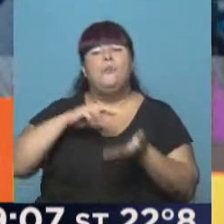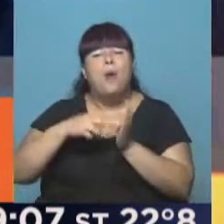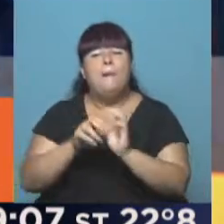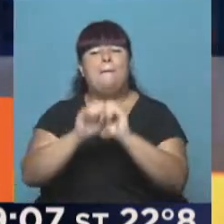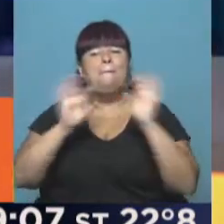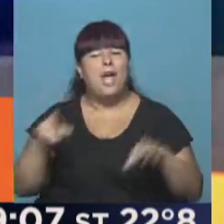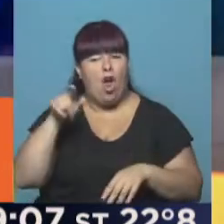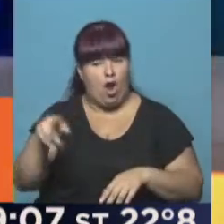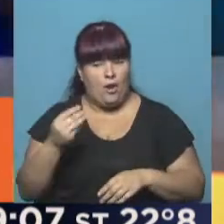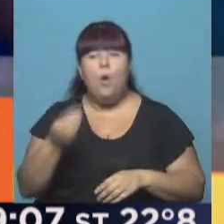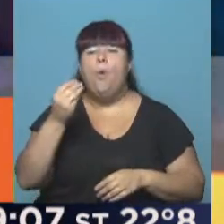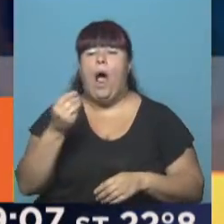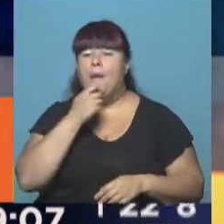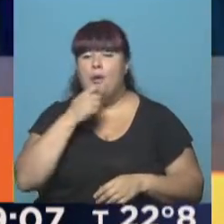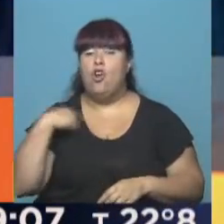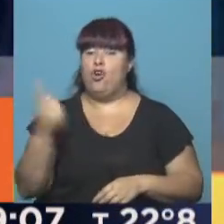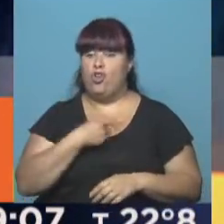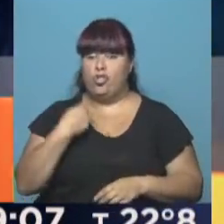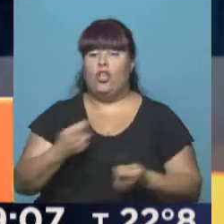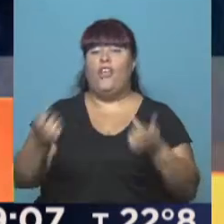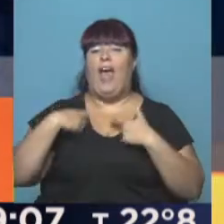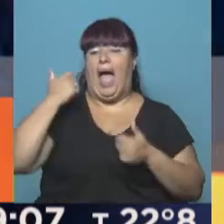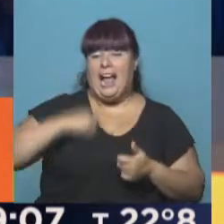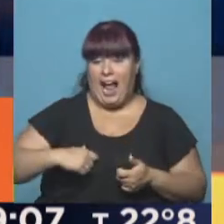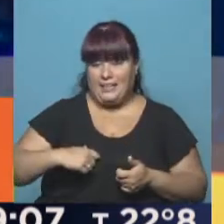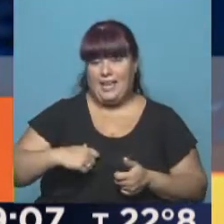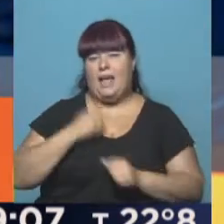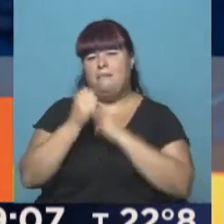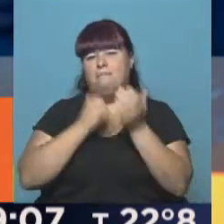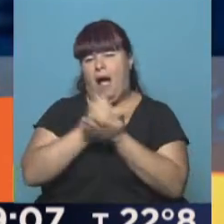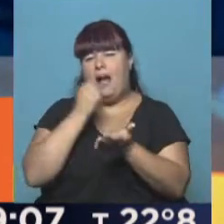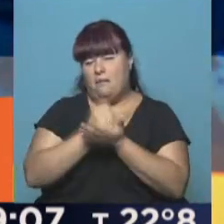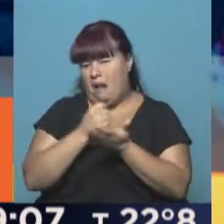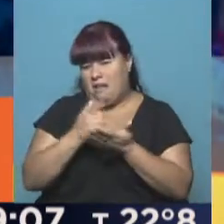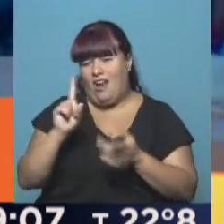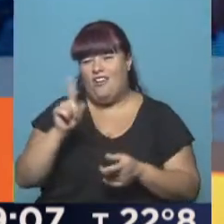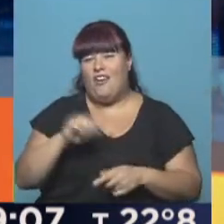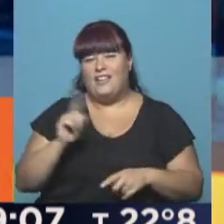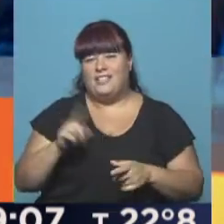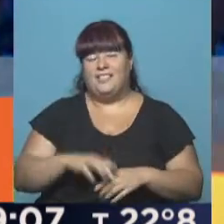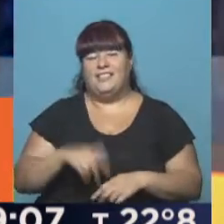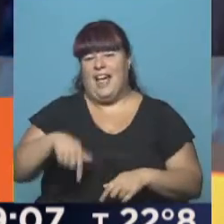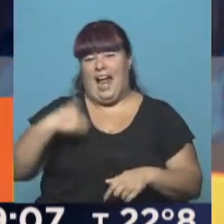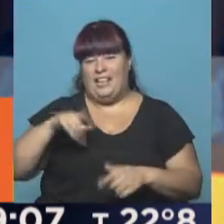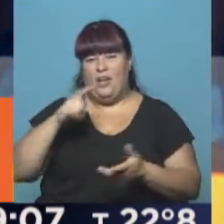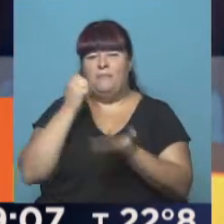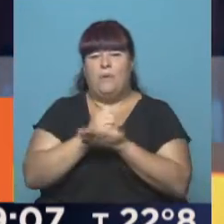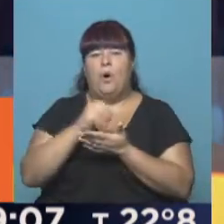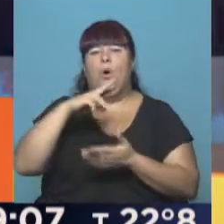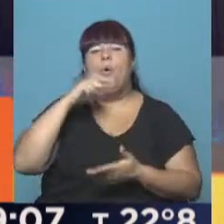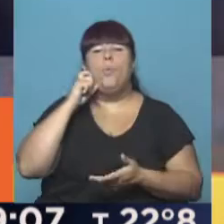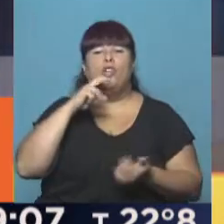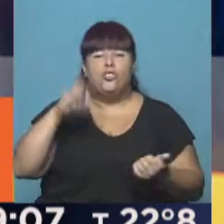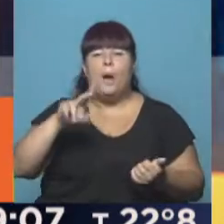más grave que ese cual es a nosotros nos entran carteras maikel con lo que les puedo decir porque no están de hecho nos dan louis vuitton